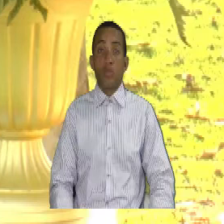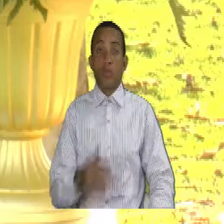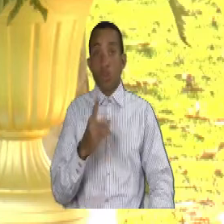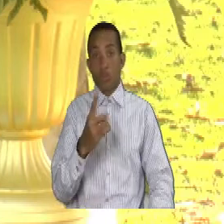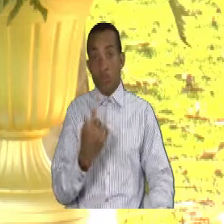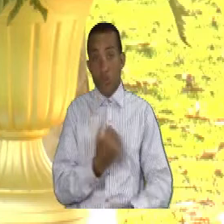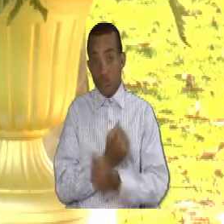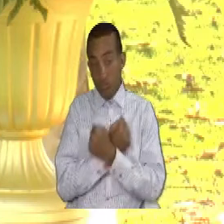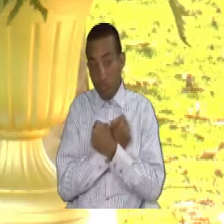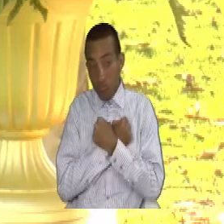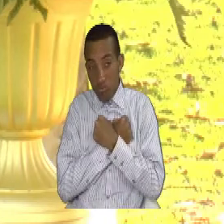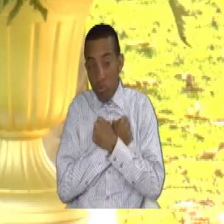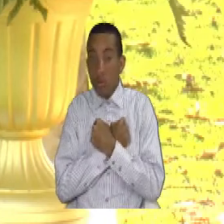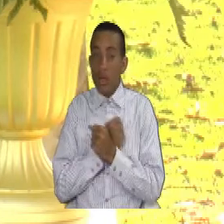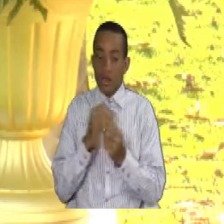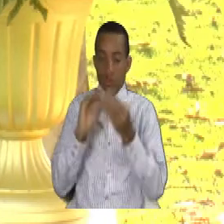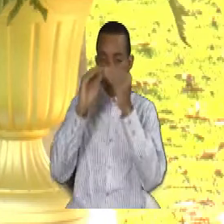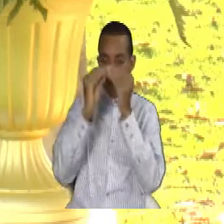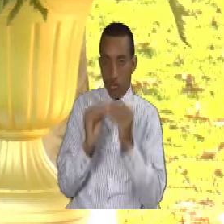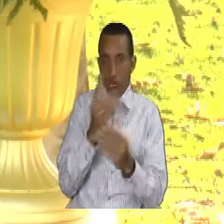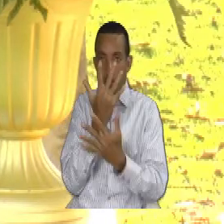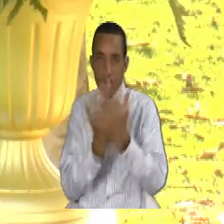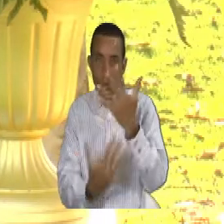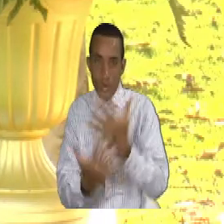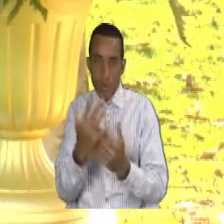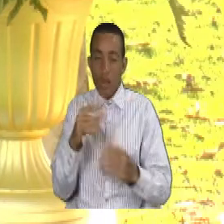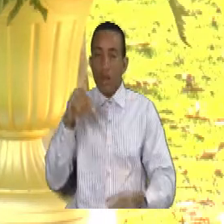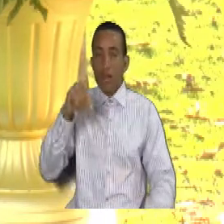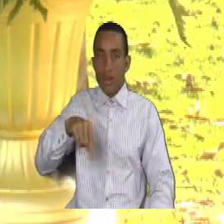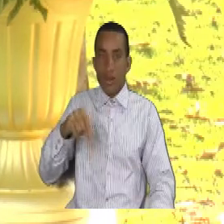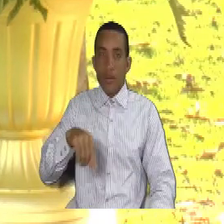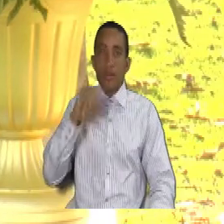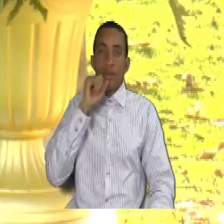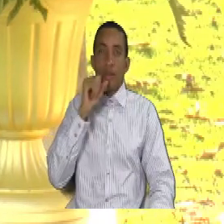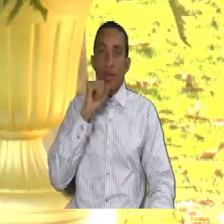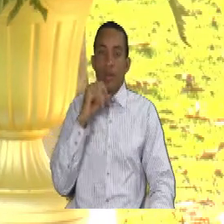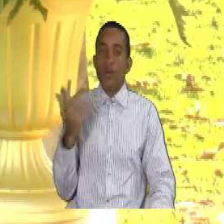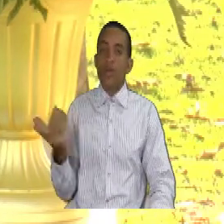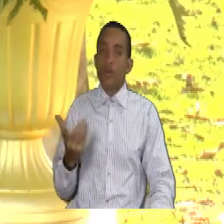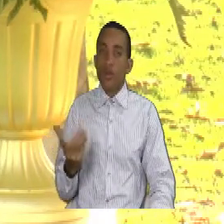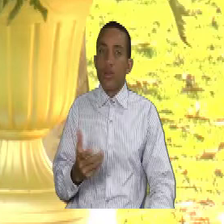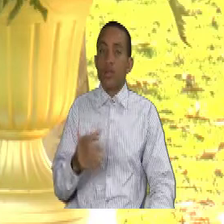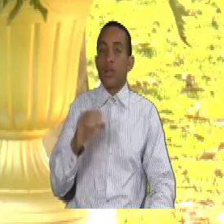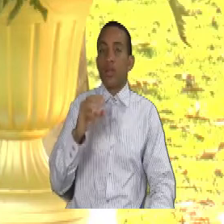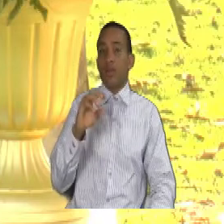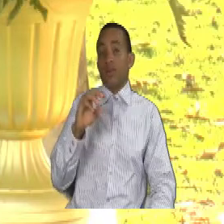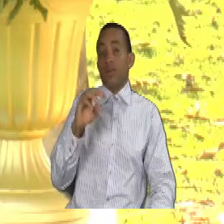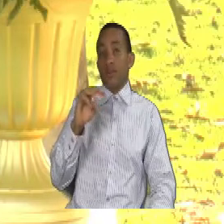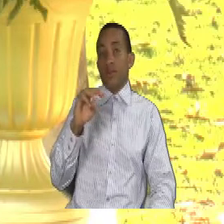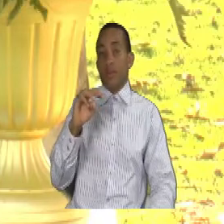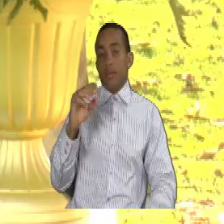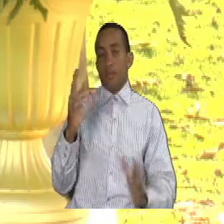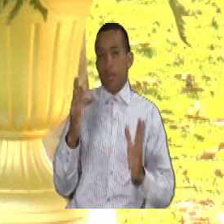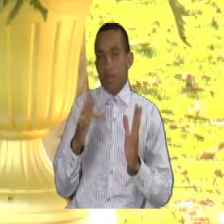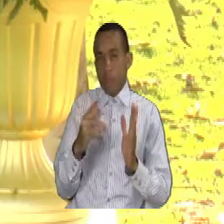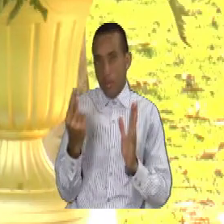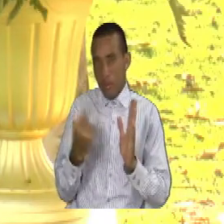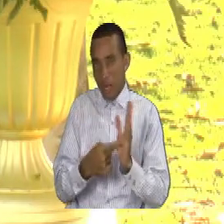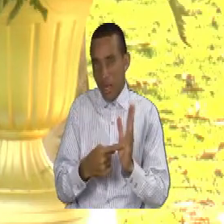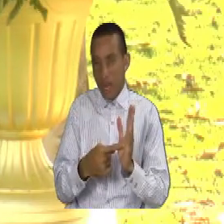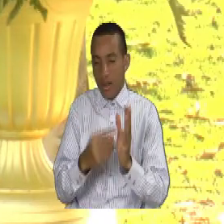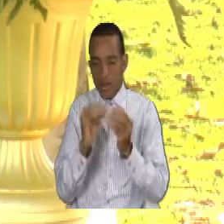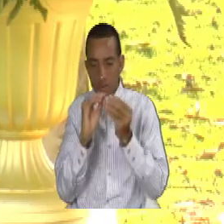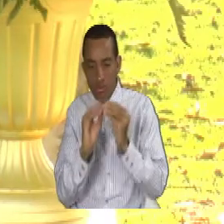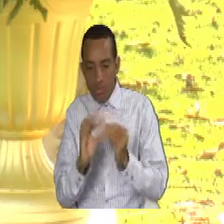Le tengo el sitio perfecto en Barranca Bermeja, Mercería Mil Adornos. Allí usted puede encontrar hilos,